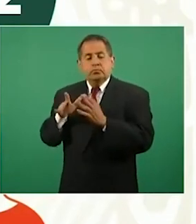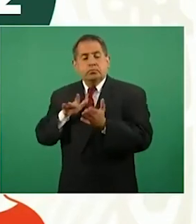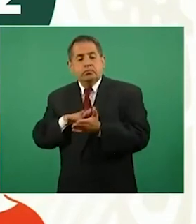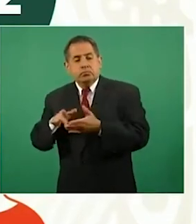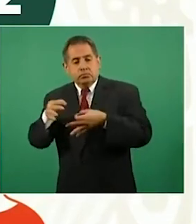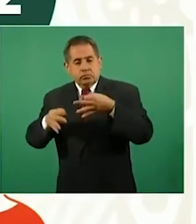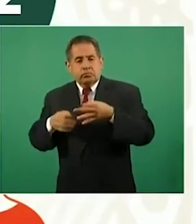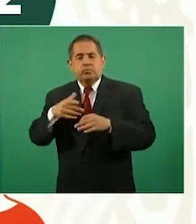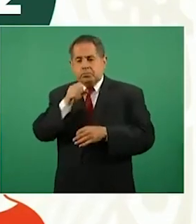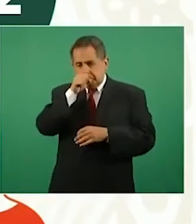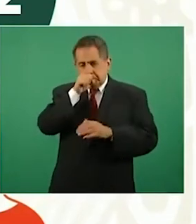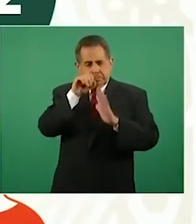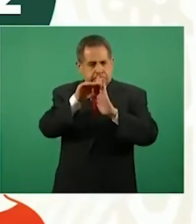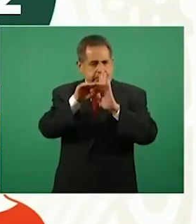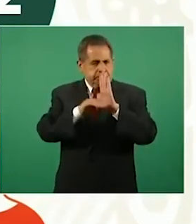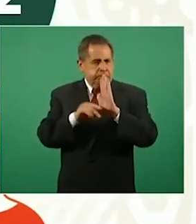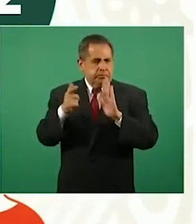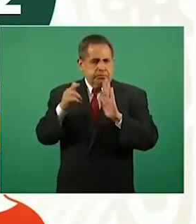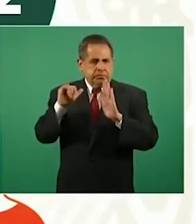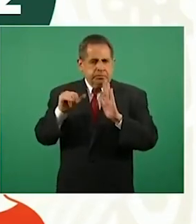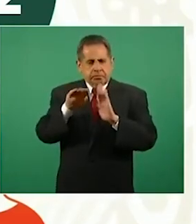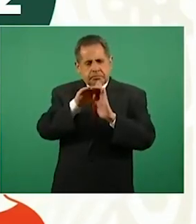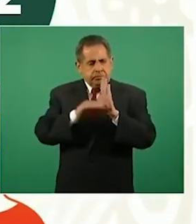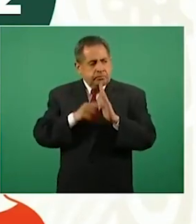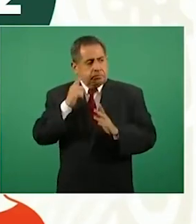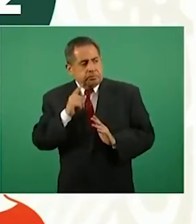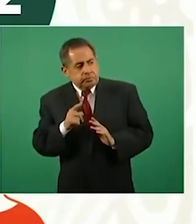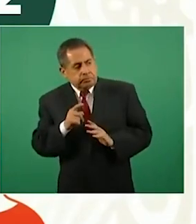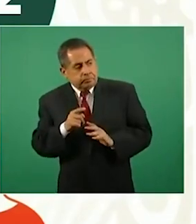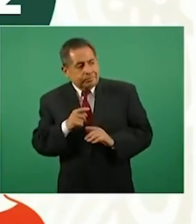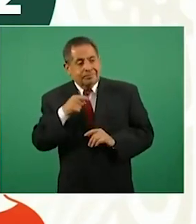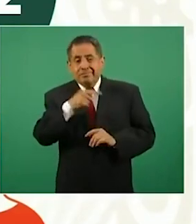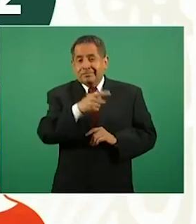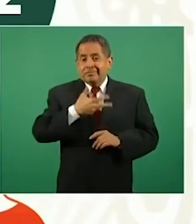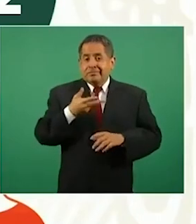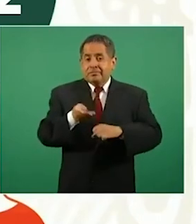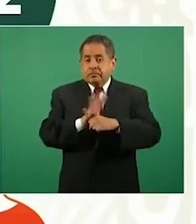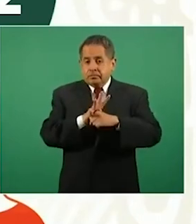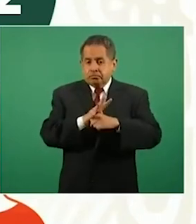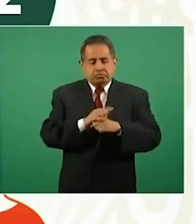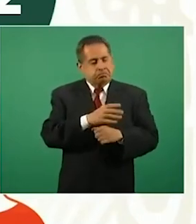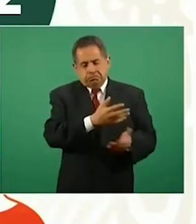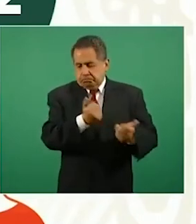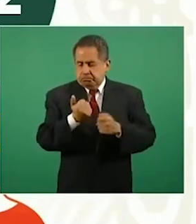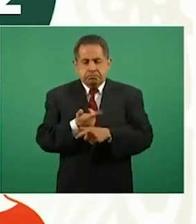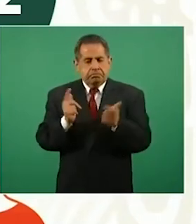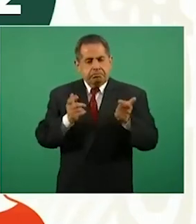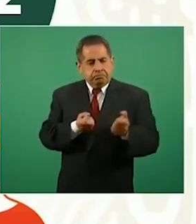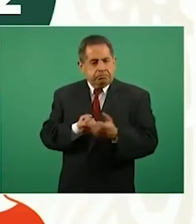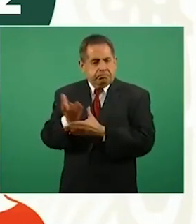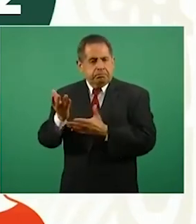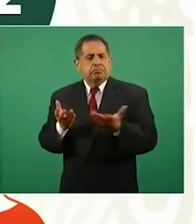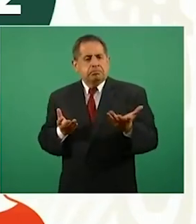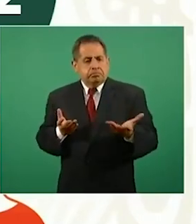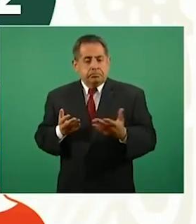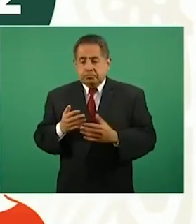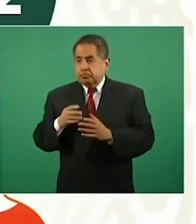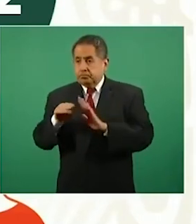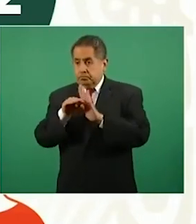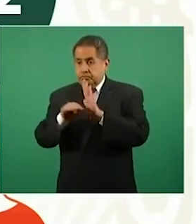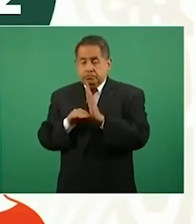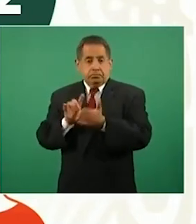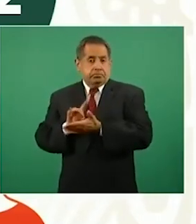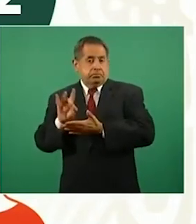elaboró una guía precisamente de preliberaciones por COVID que fue enviada a todos los centros penitenciarios